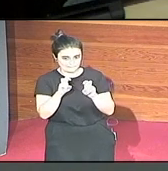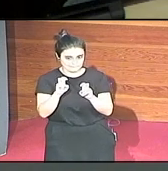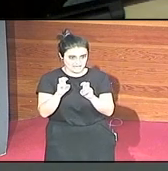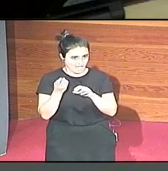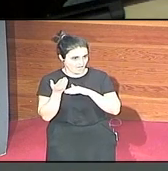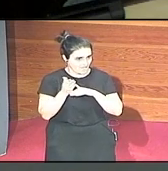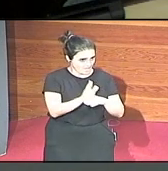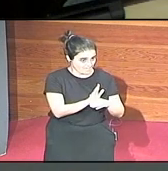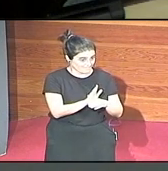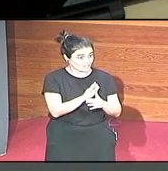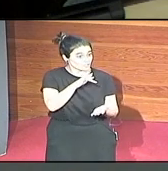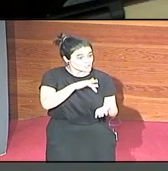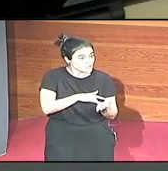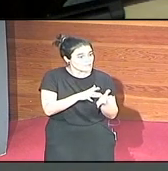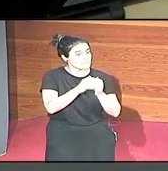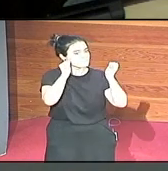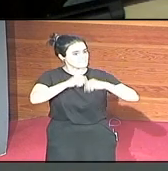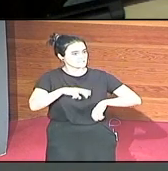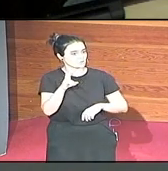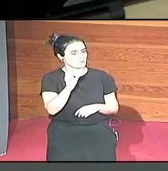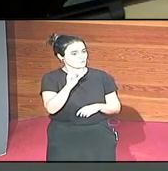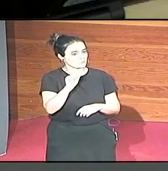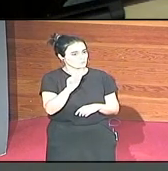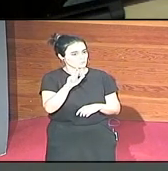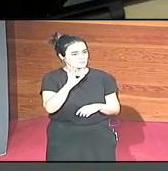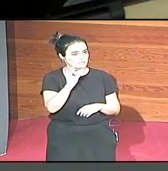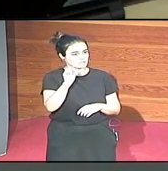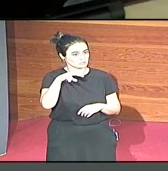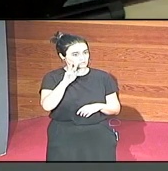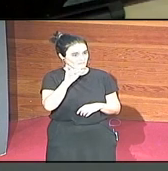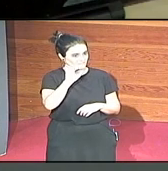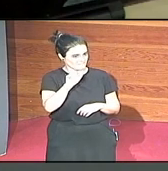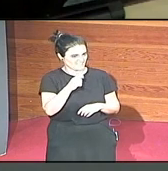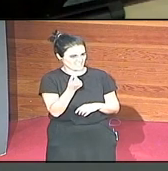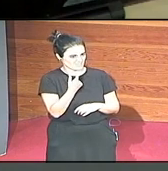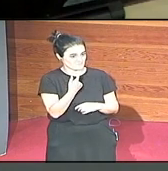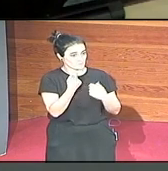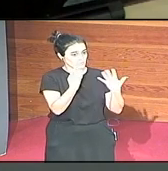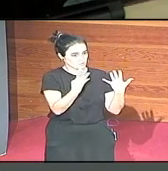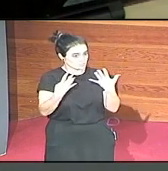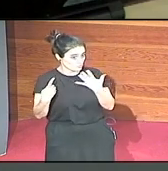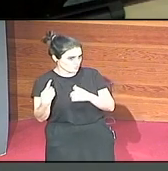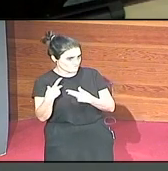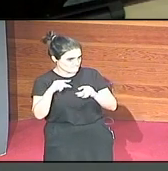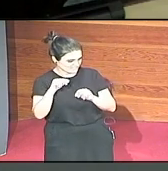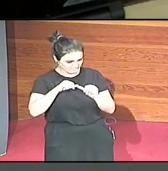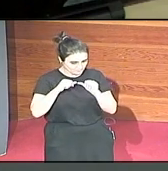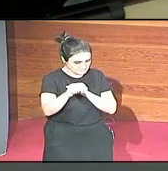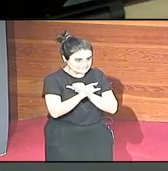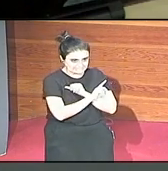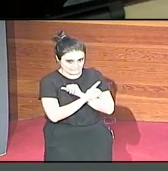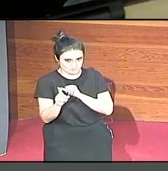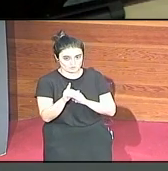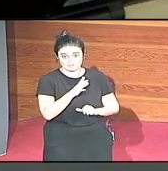Pacto de Varsovia dejara de existir en 1991. Los líderes occidentales